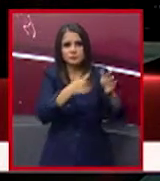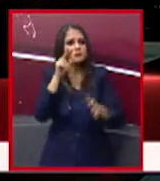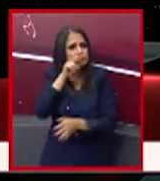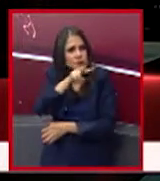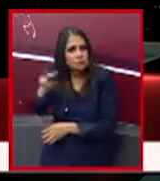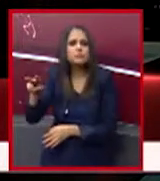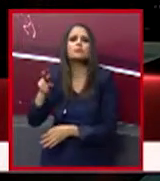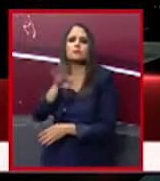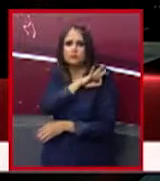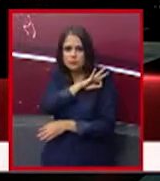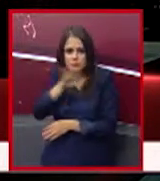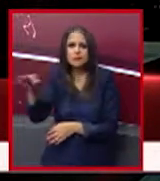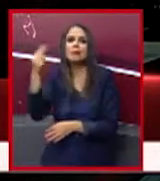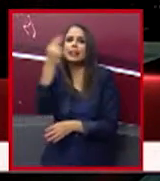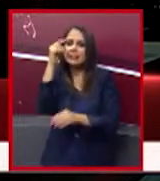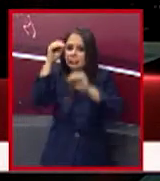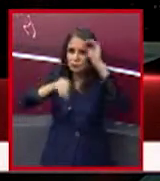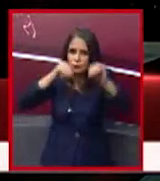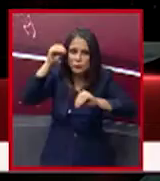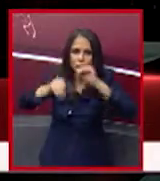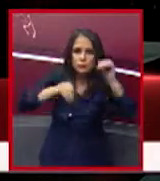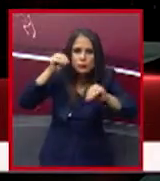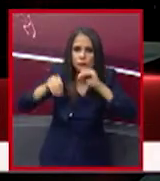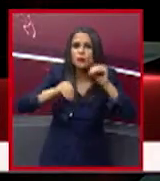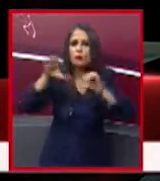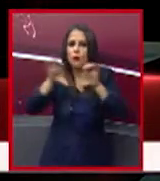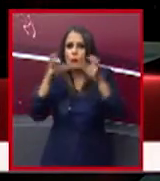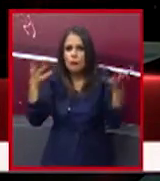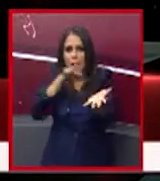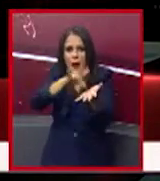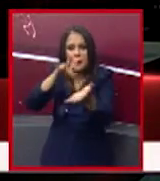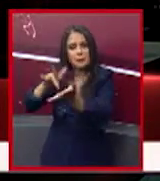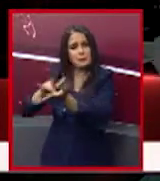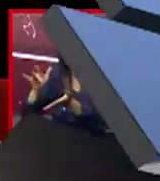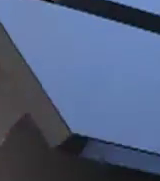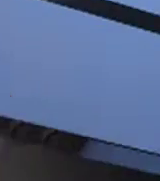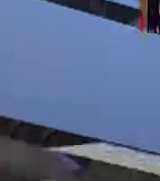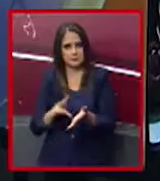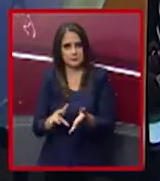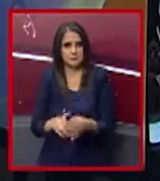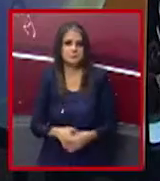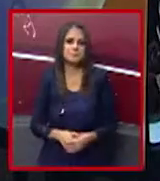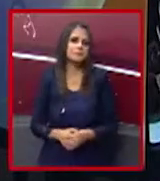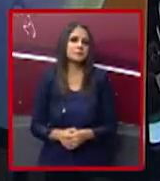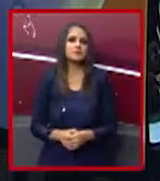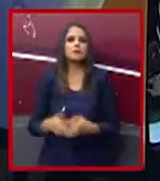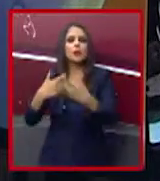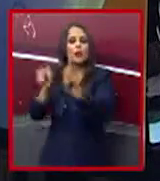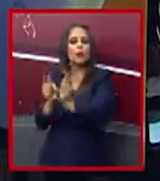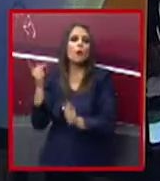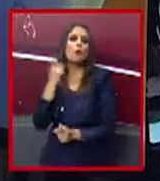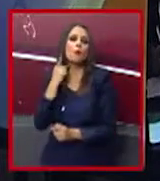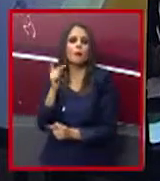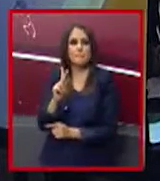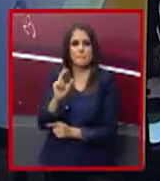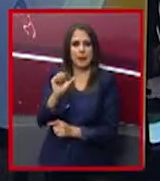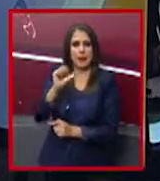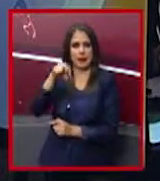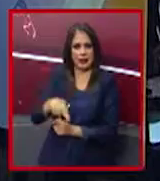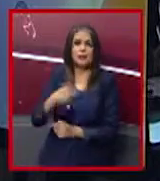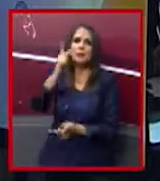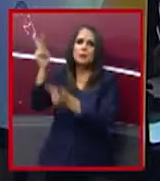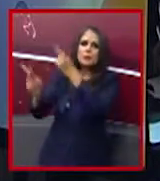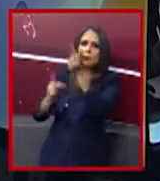Los grandes tienen instrumentos y también nos sumamos a la producción de los grandes. El grupo parlamentario del PAN cuestionó